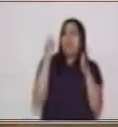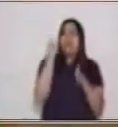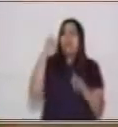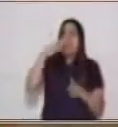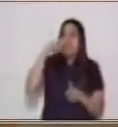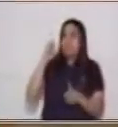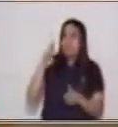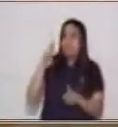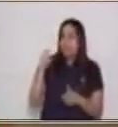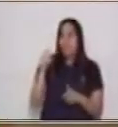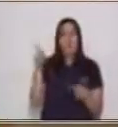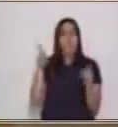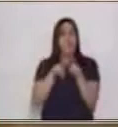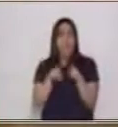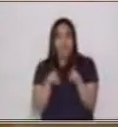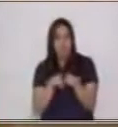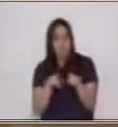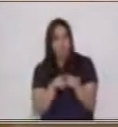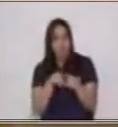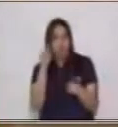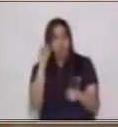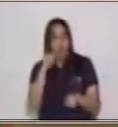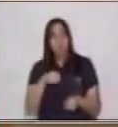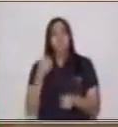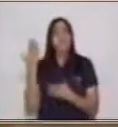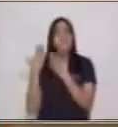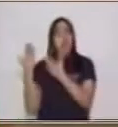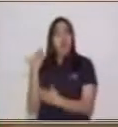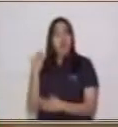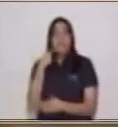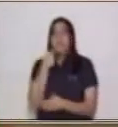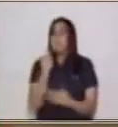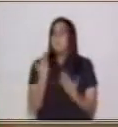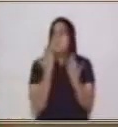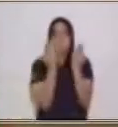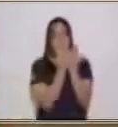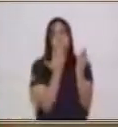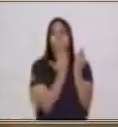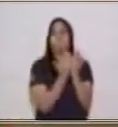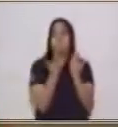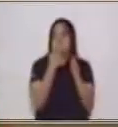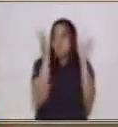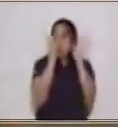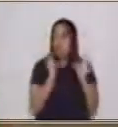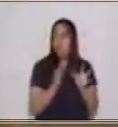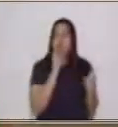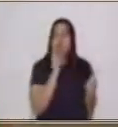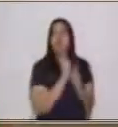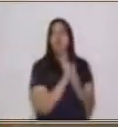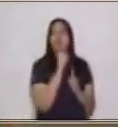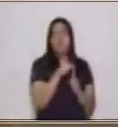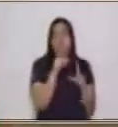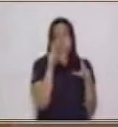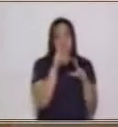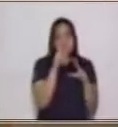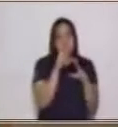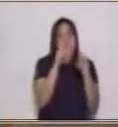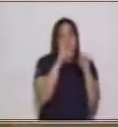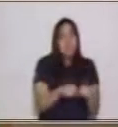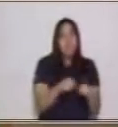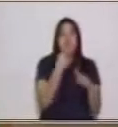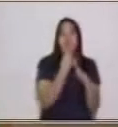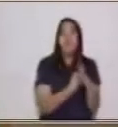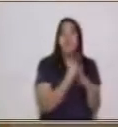la ortografía literal, como lo habíamos mencionado, pues estudia el empleo correcto de las letras que se deben